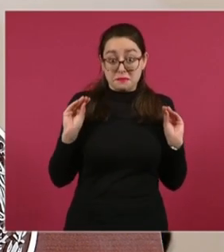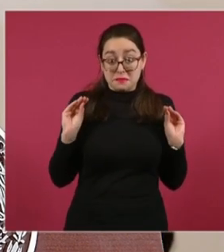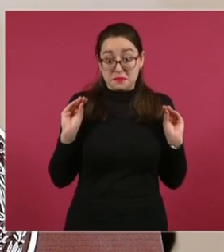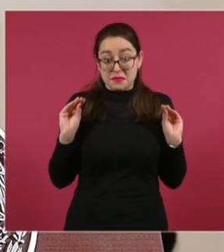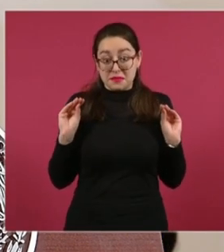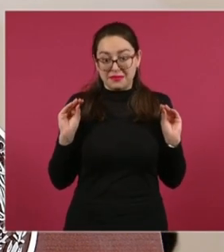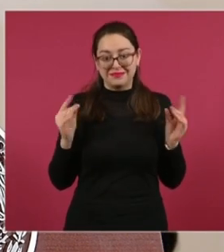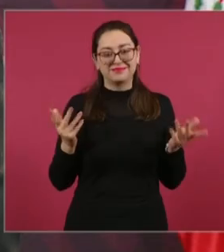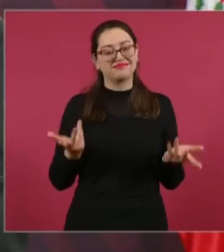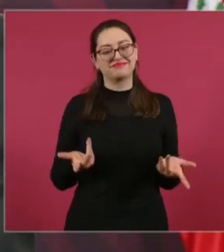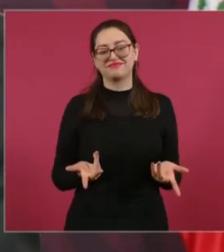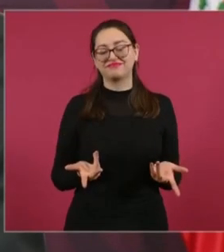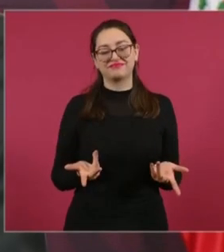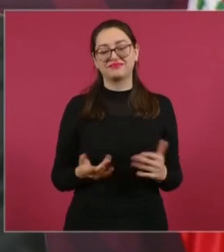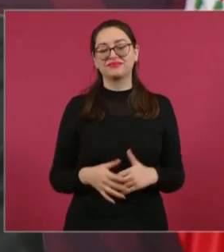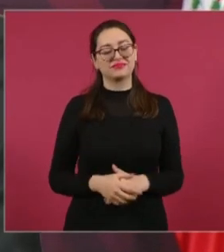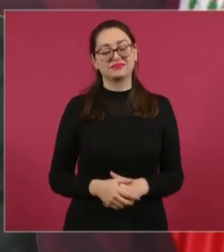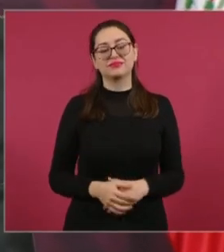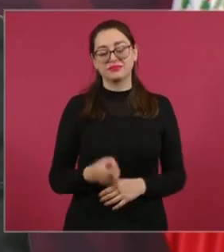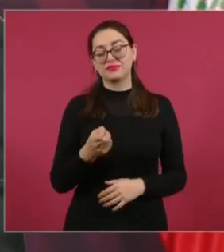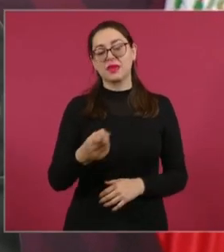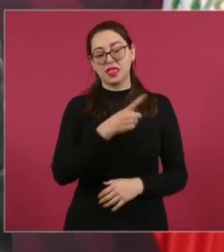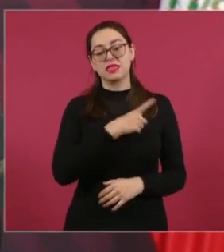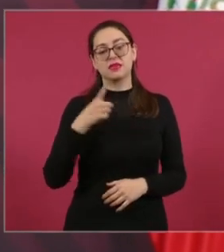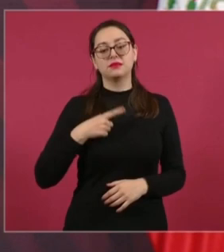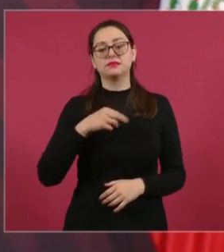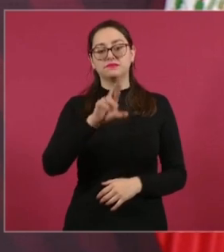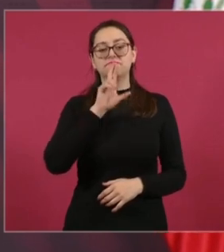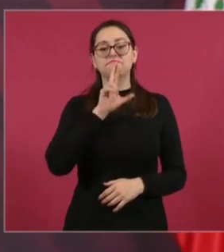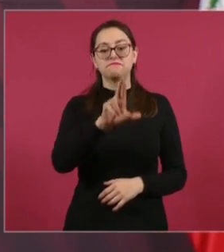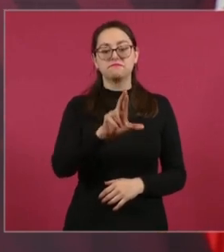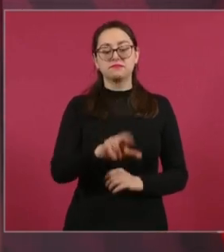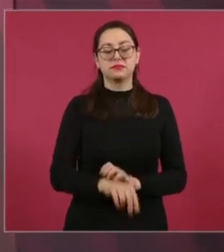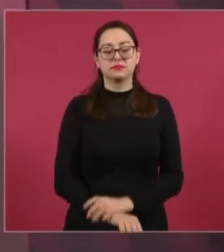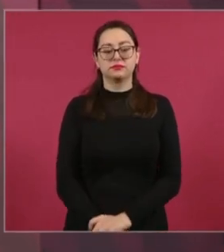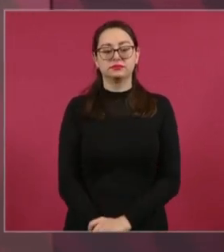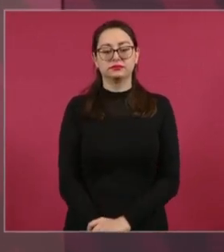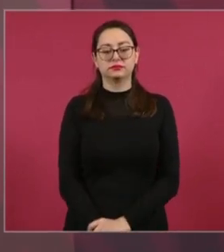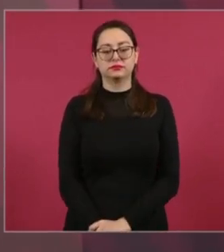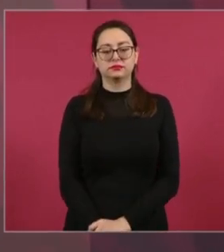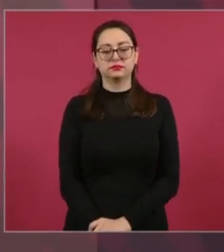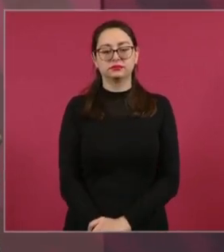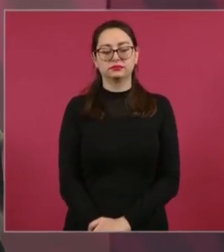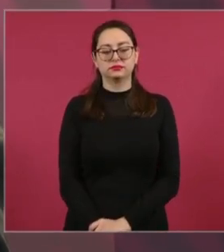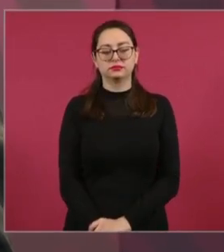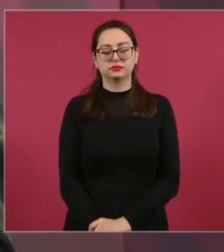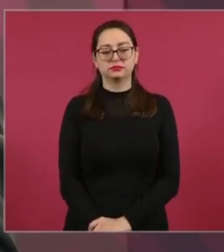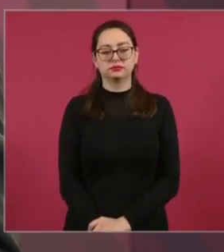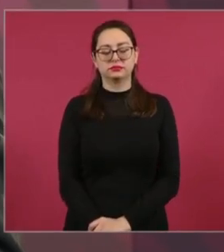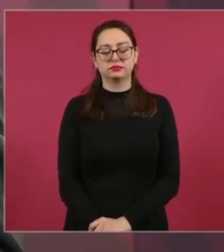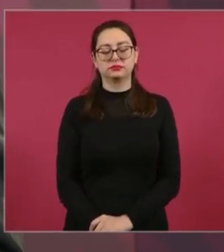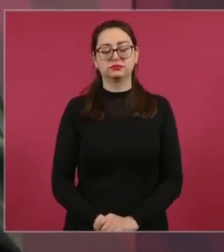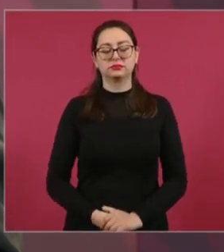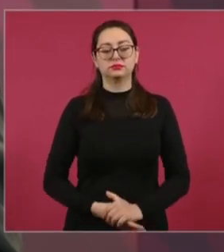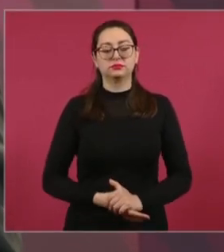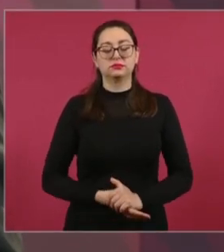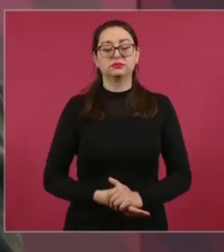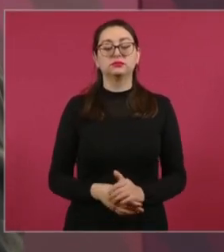Pues esa es mi respuesta. Pero sí, para tu pregunta inicial,